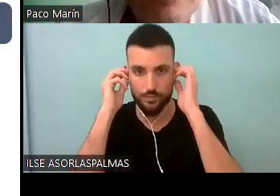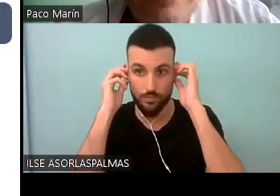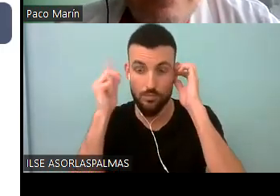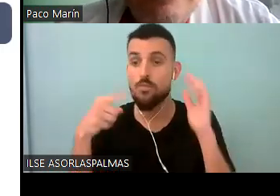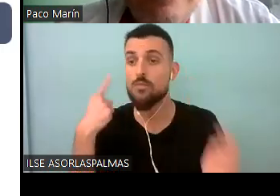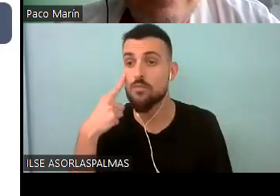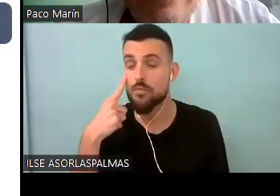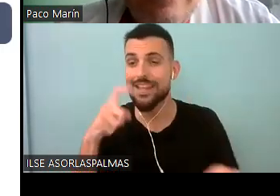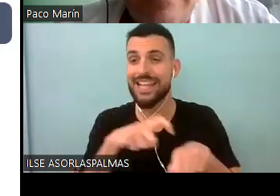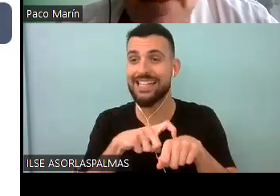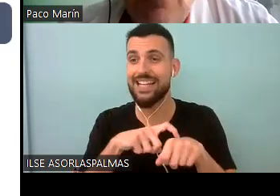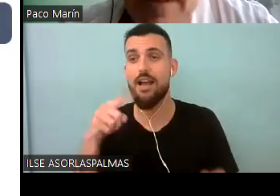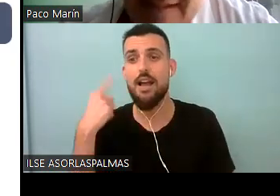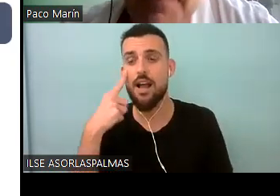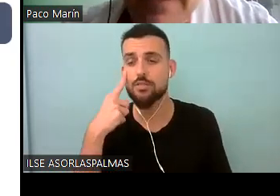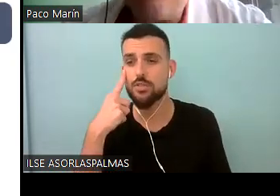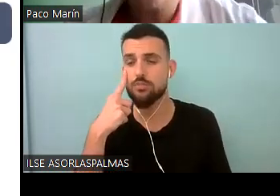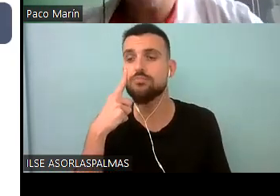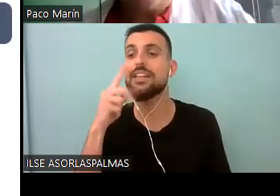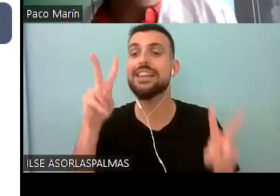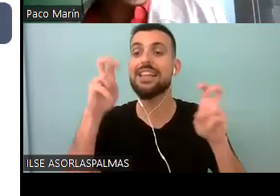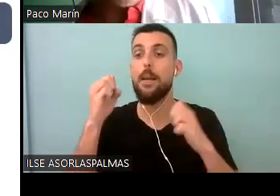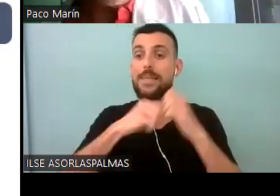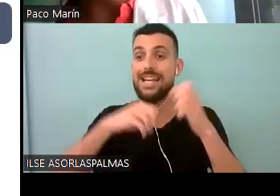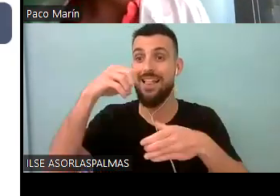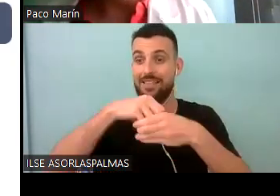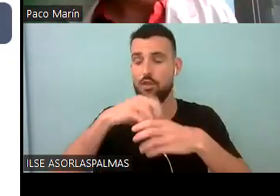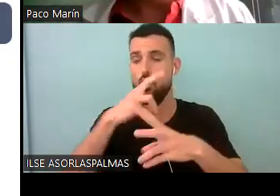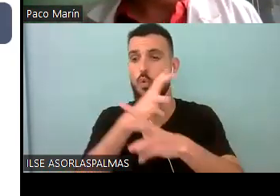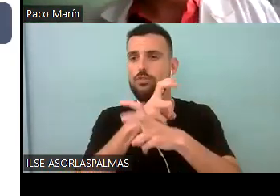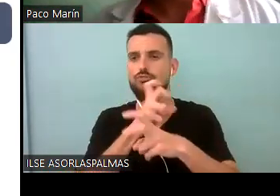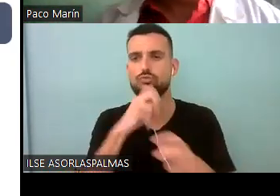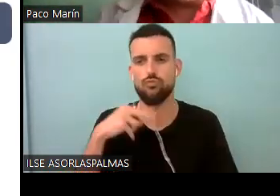diagnósticos en relación con la densidad mineral ósea son estos que veis aquí.